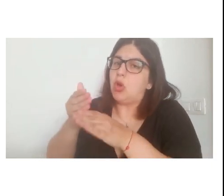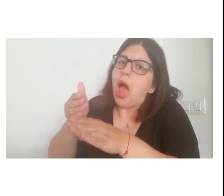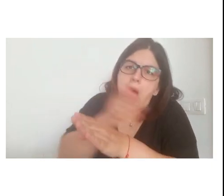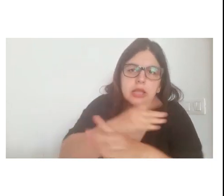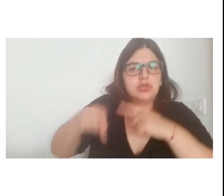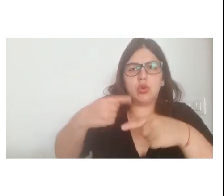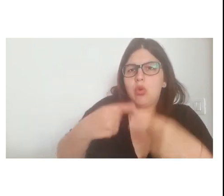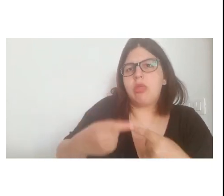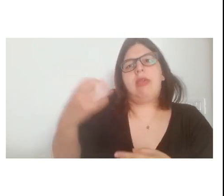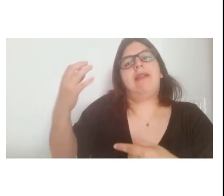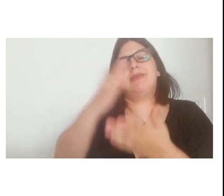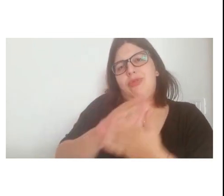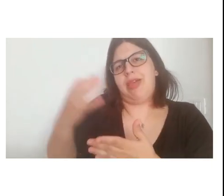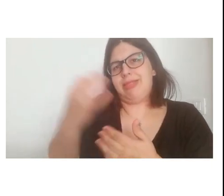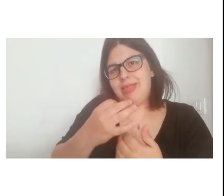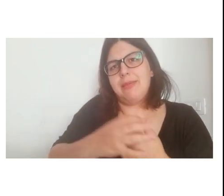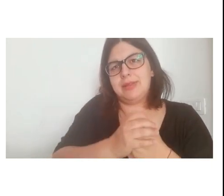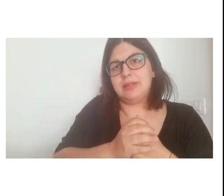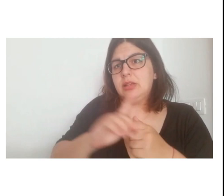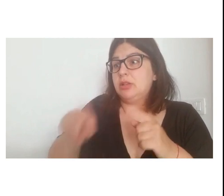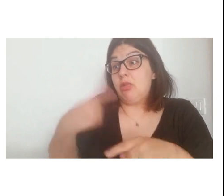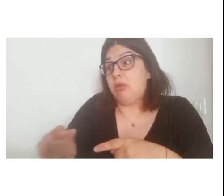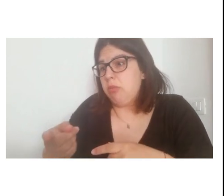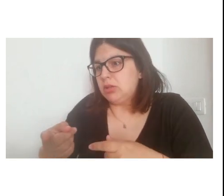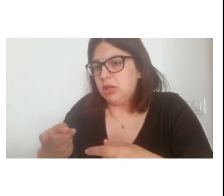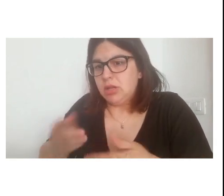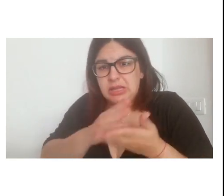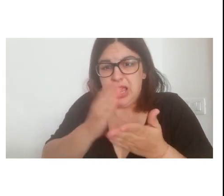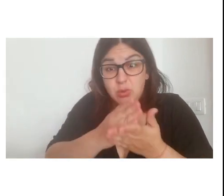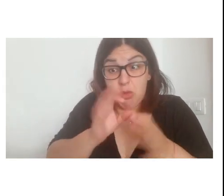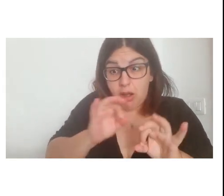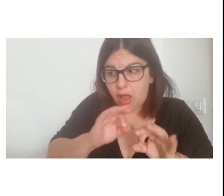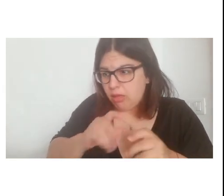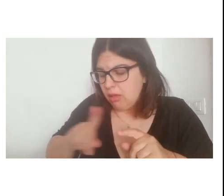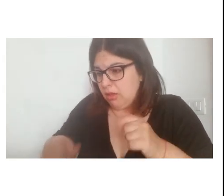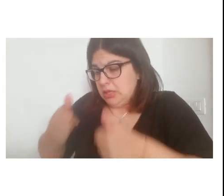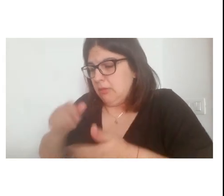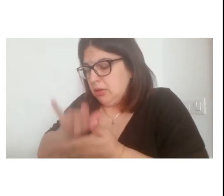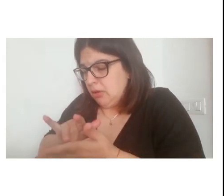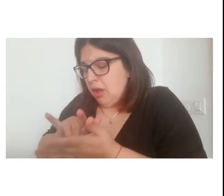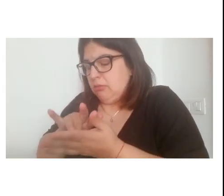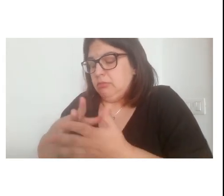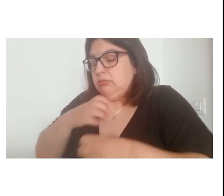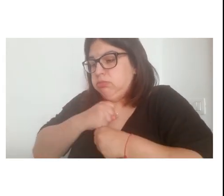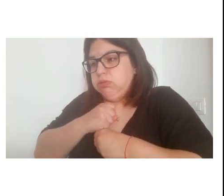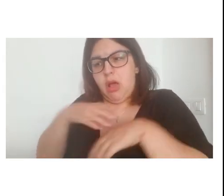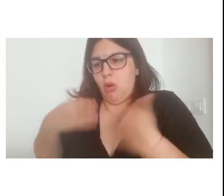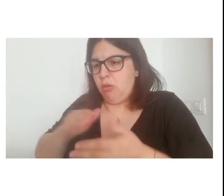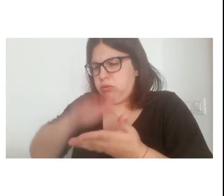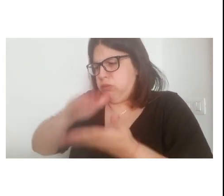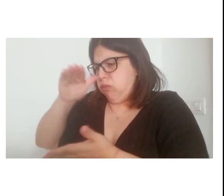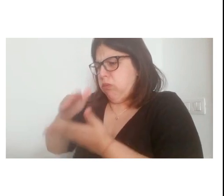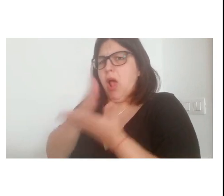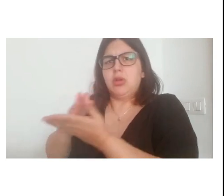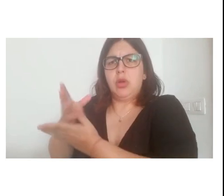todos xuntos, te vaste a agobiar moitísimo senón o levas todo o día. Ese moi ordenado coa túa libreta ou